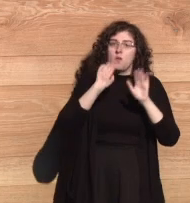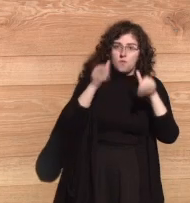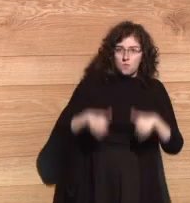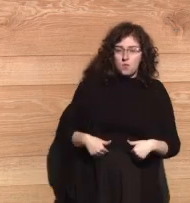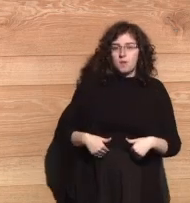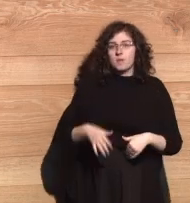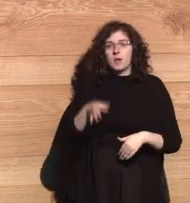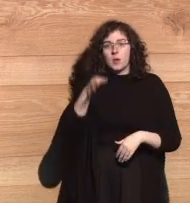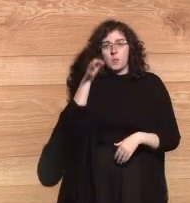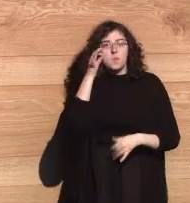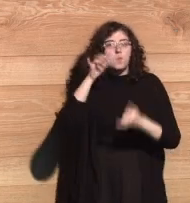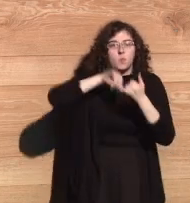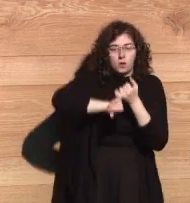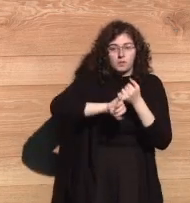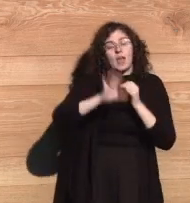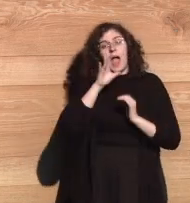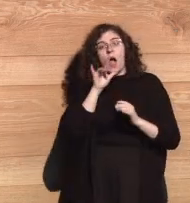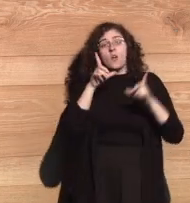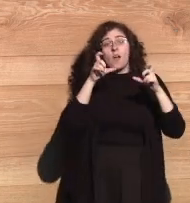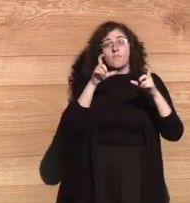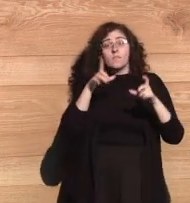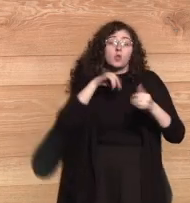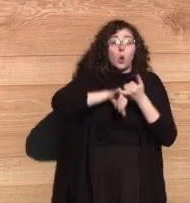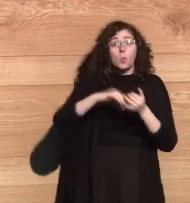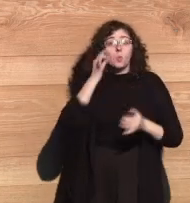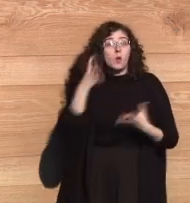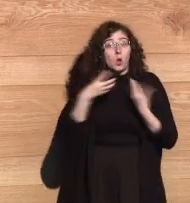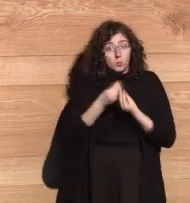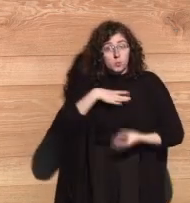su esposa. Ahora me tengo que tomar un retrato con mi esposa.